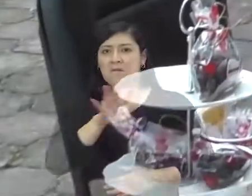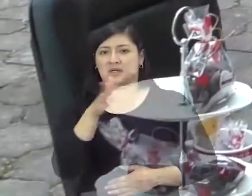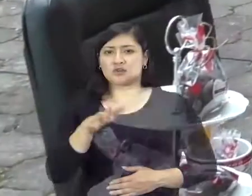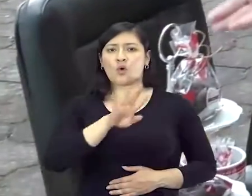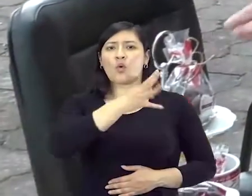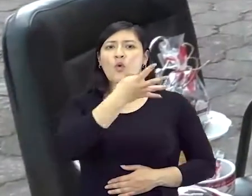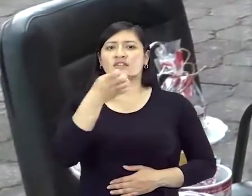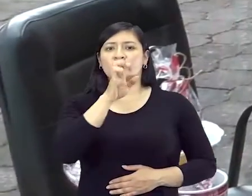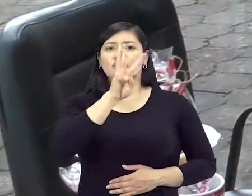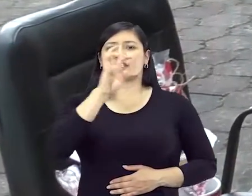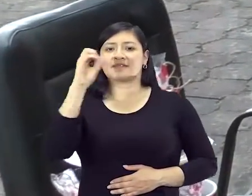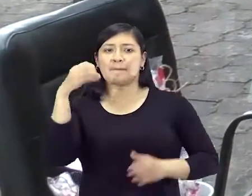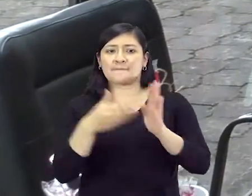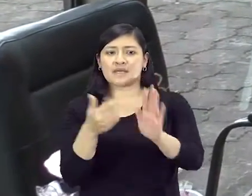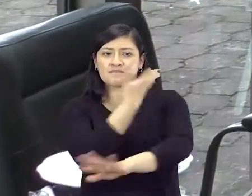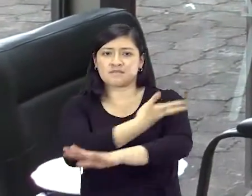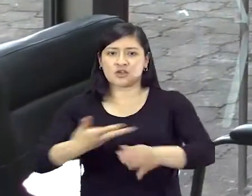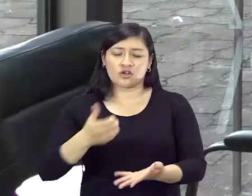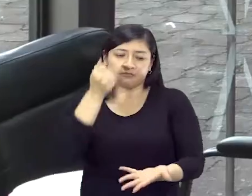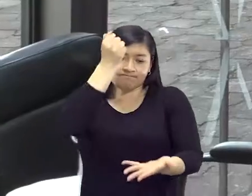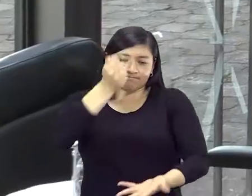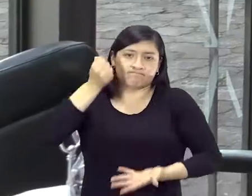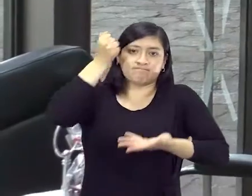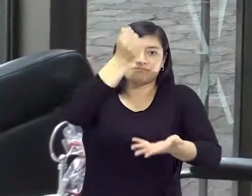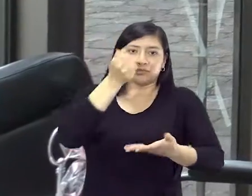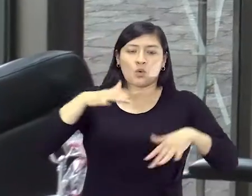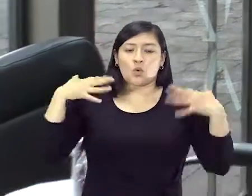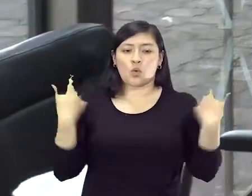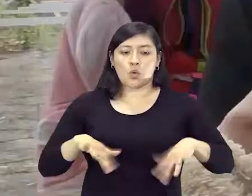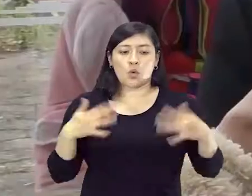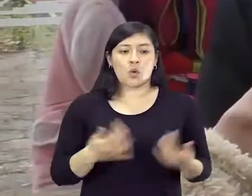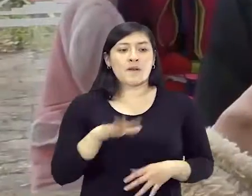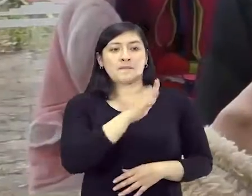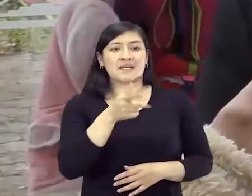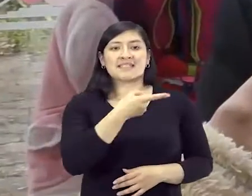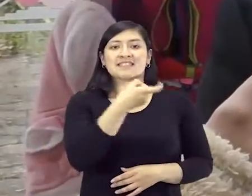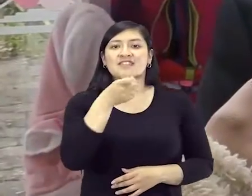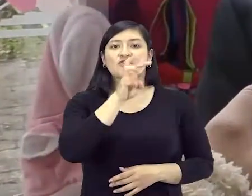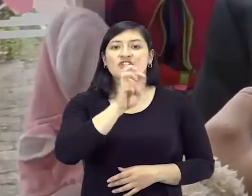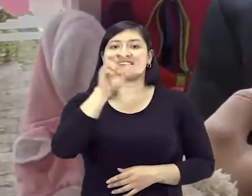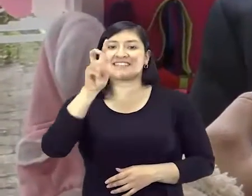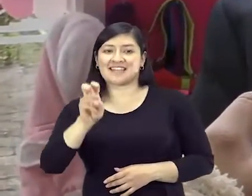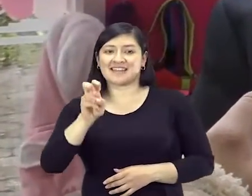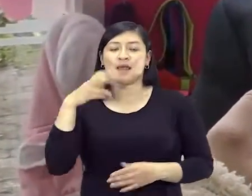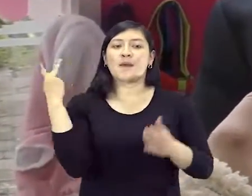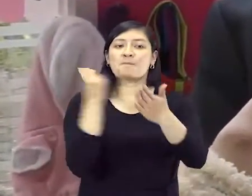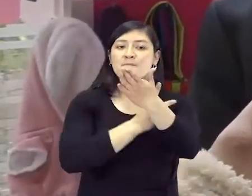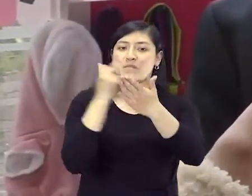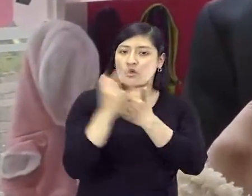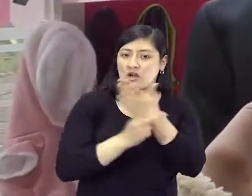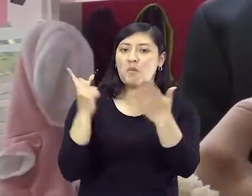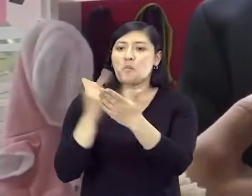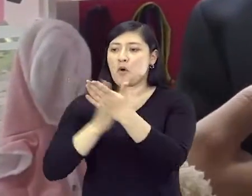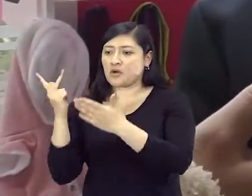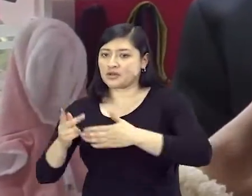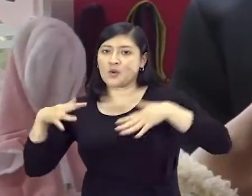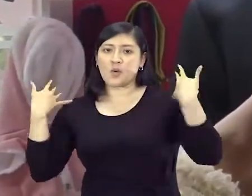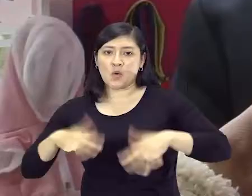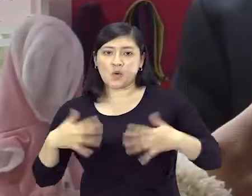Son casi 485 mil millones de pesos representados en 187 proyectos que han venido